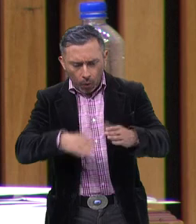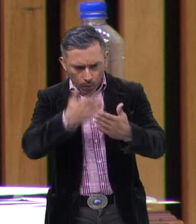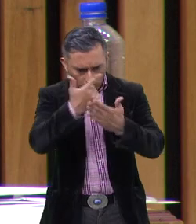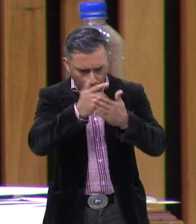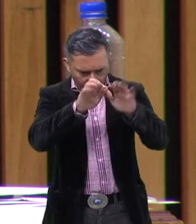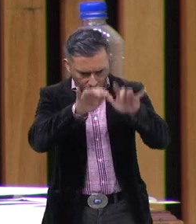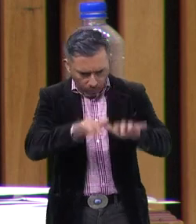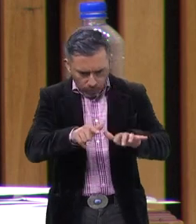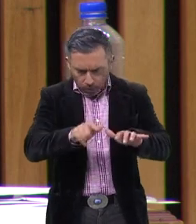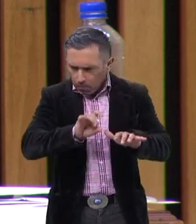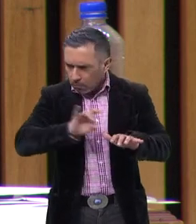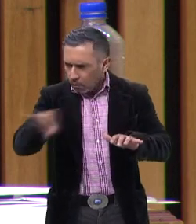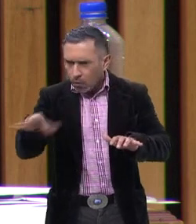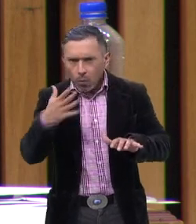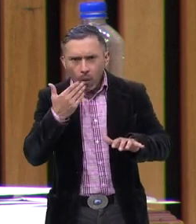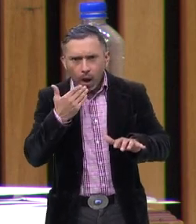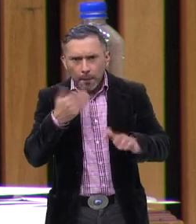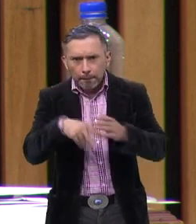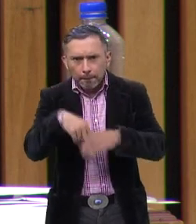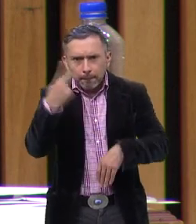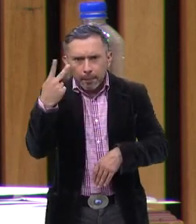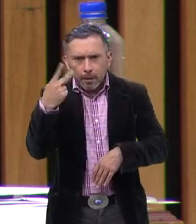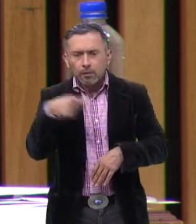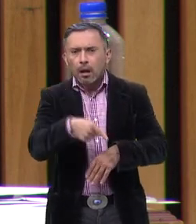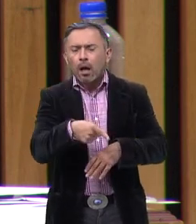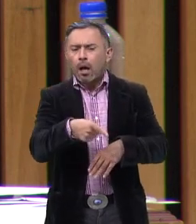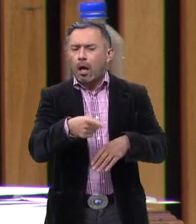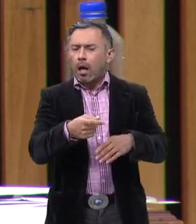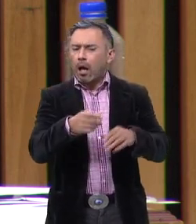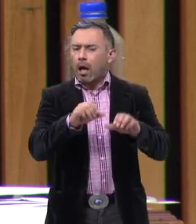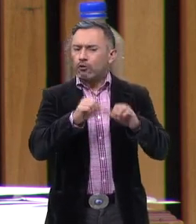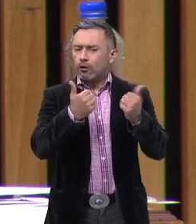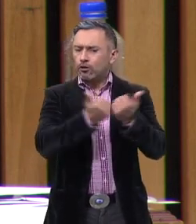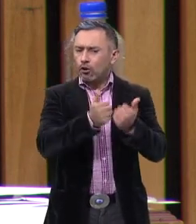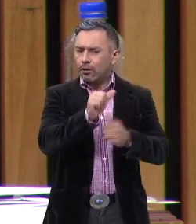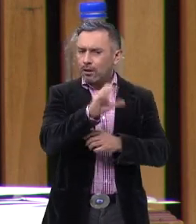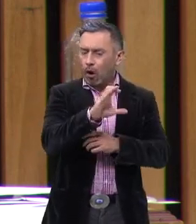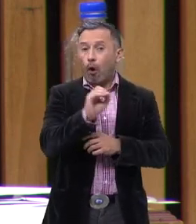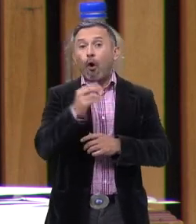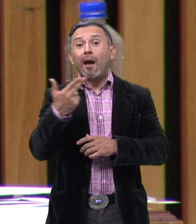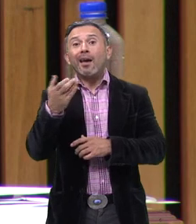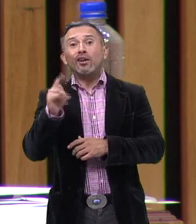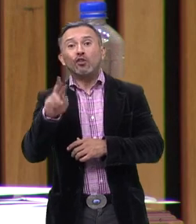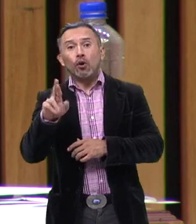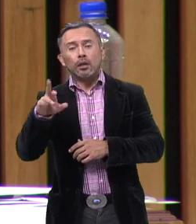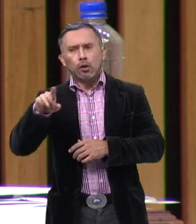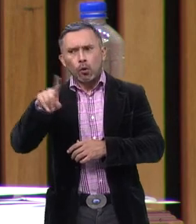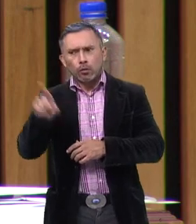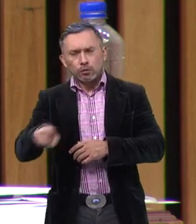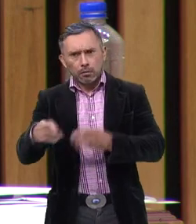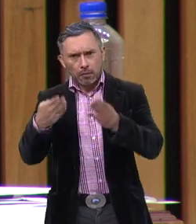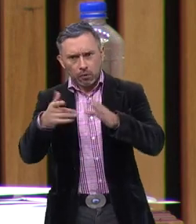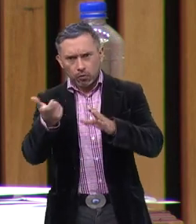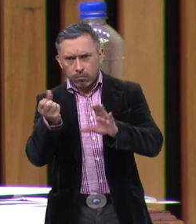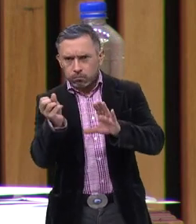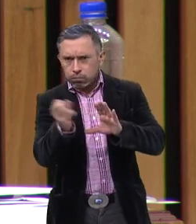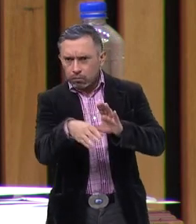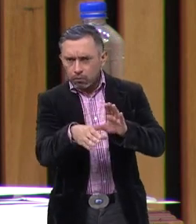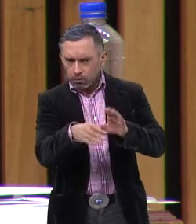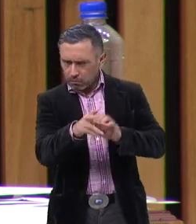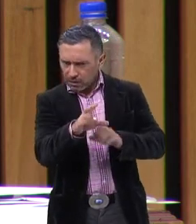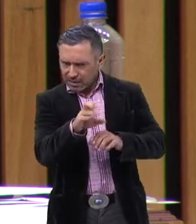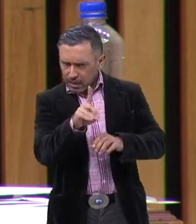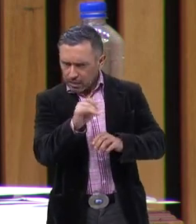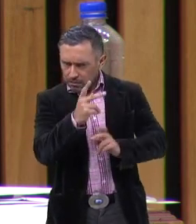de qué cuenta de la asociación civil o de Héctor Quiroz salió el dinero que en teoría se prestó a los